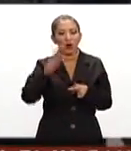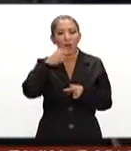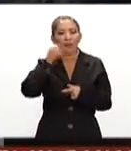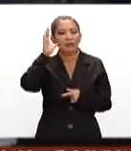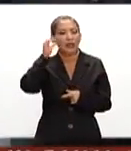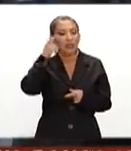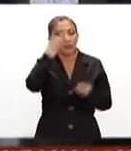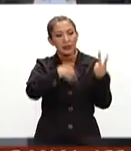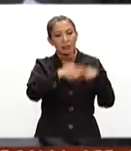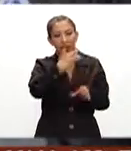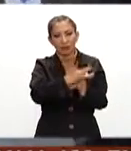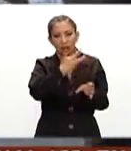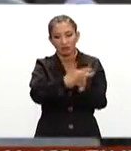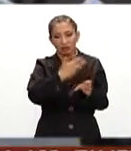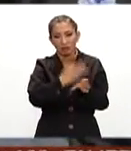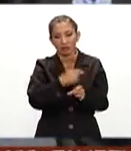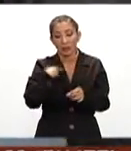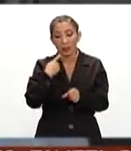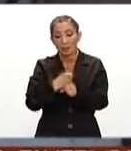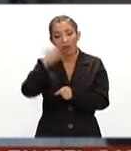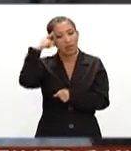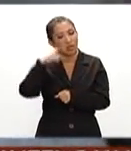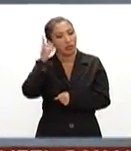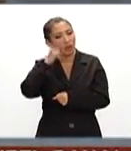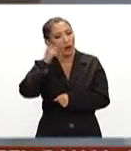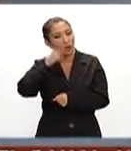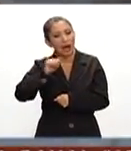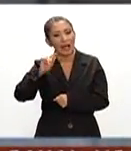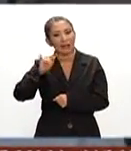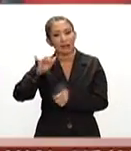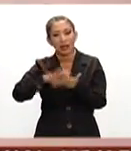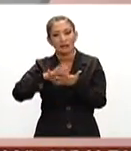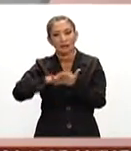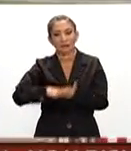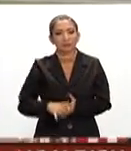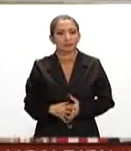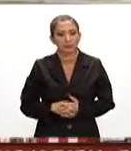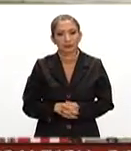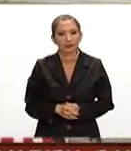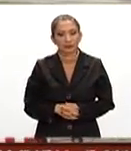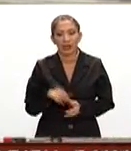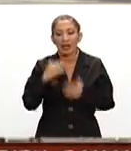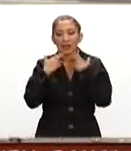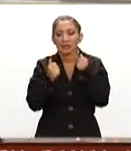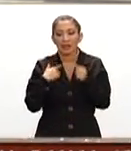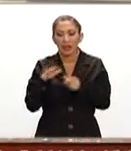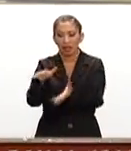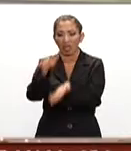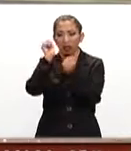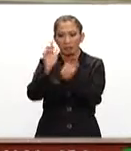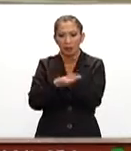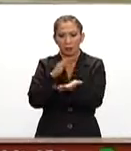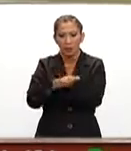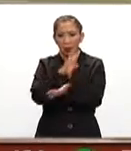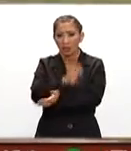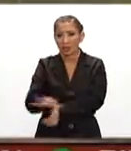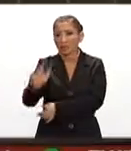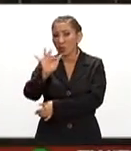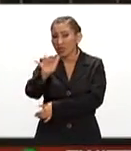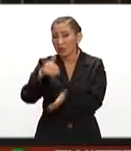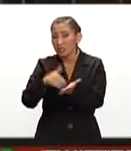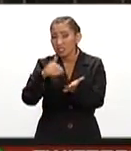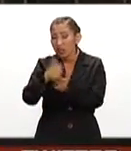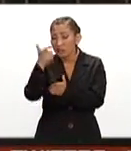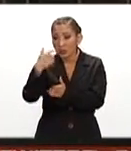Yegón, extraditado de Estados Unidos, pasa su primera noche en el altiplano. El SAT confisca en documentos